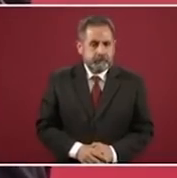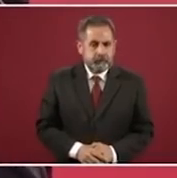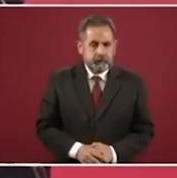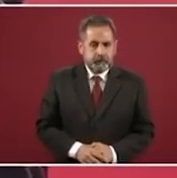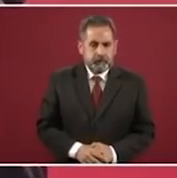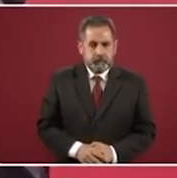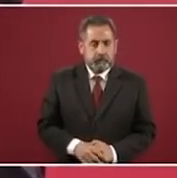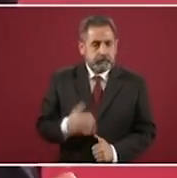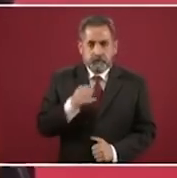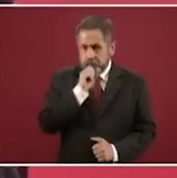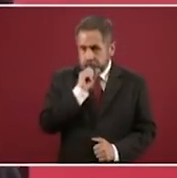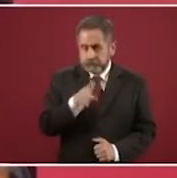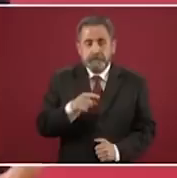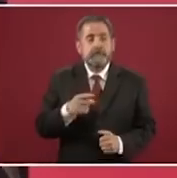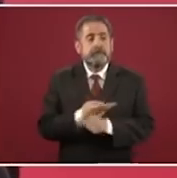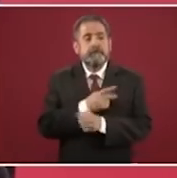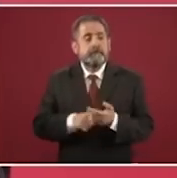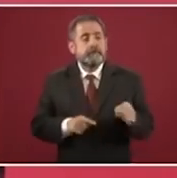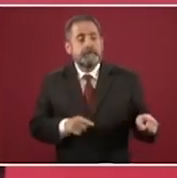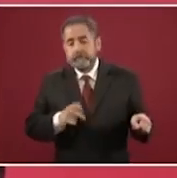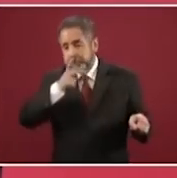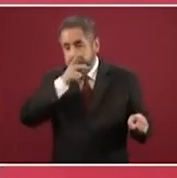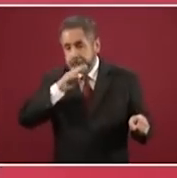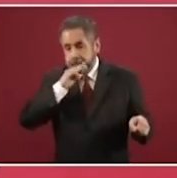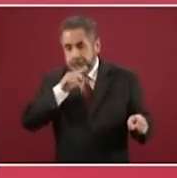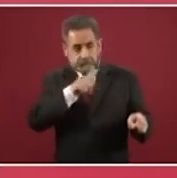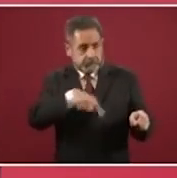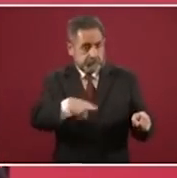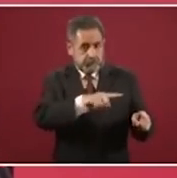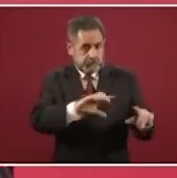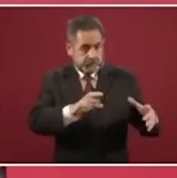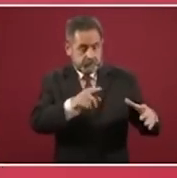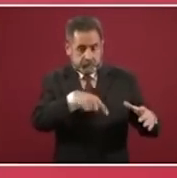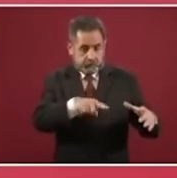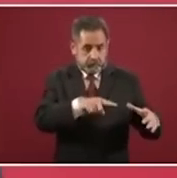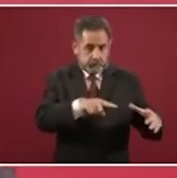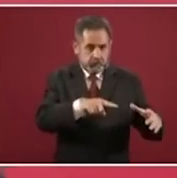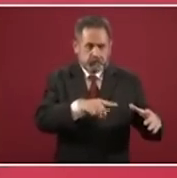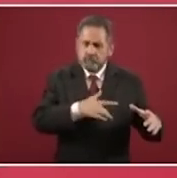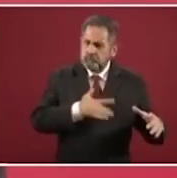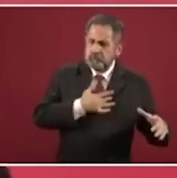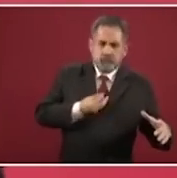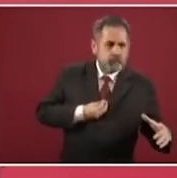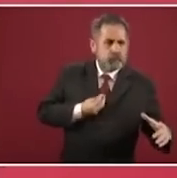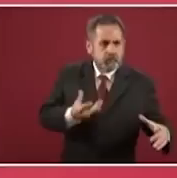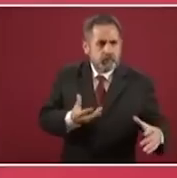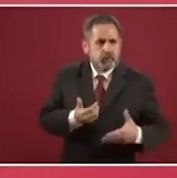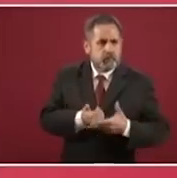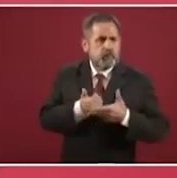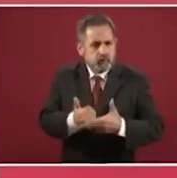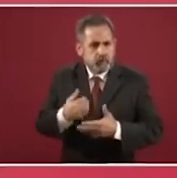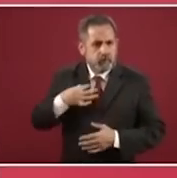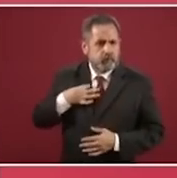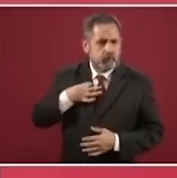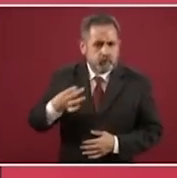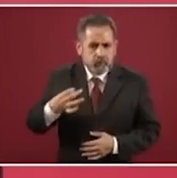Y no solo eso, los padres aportan, ayudan